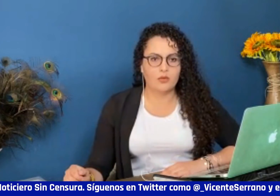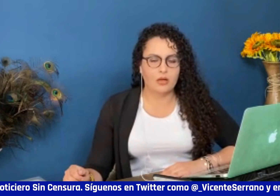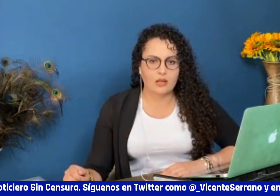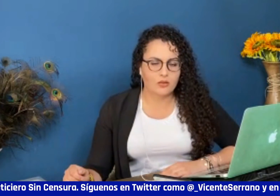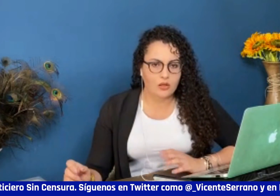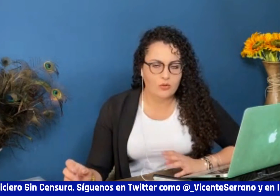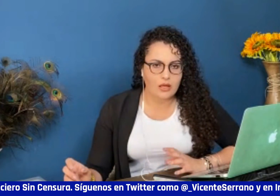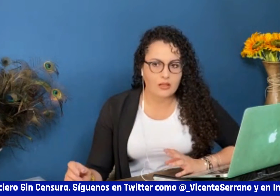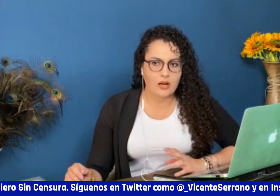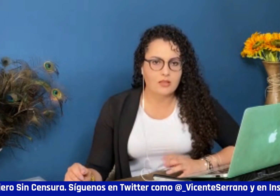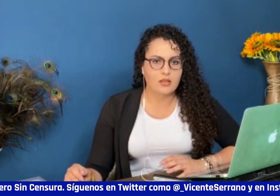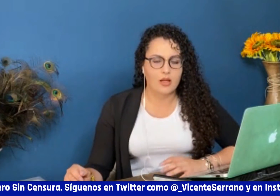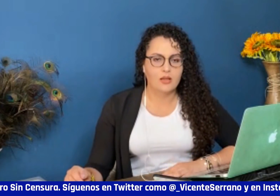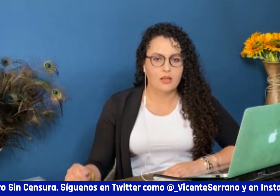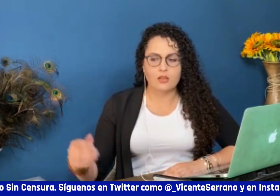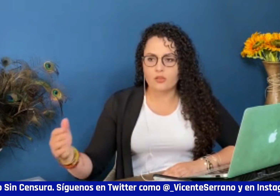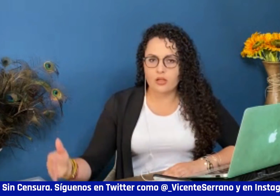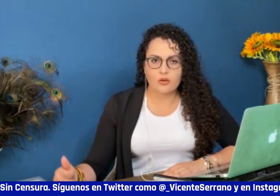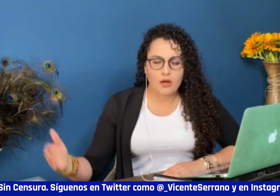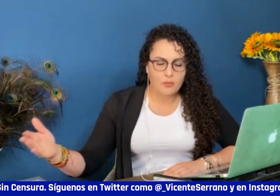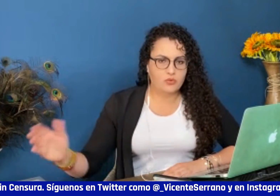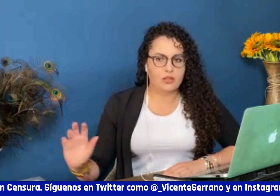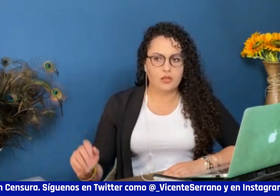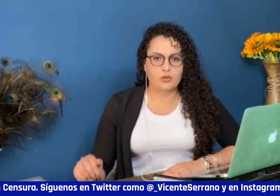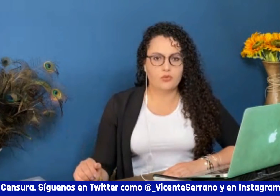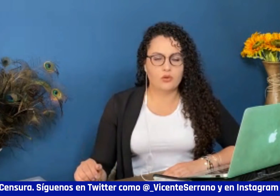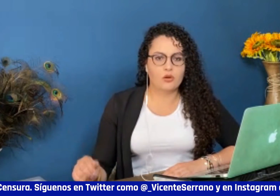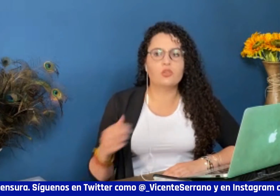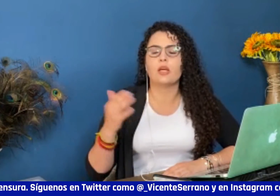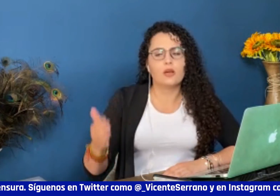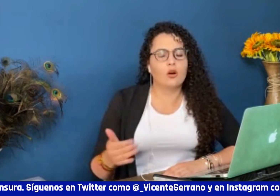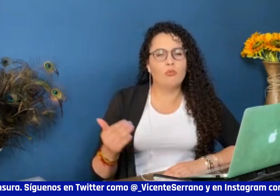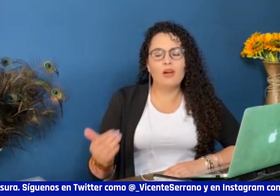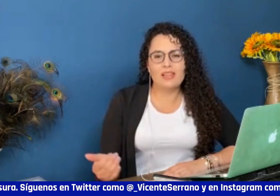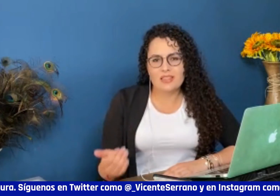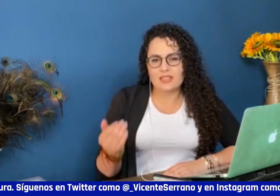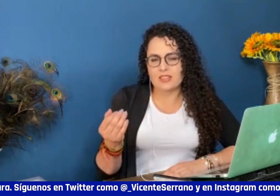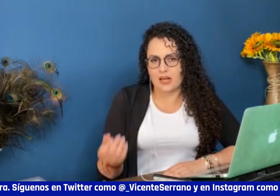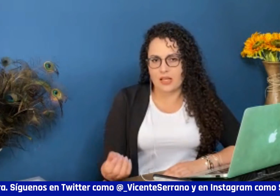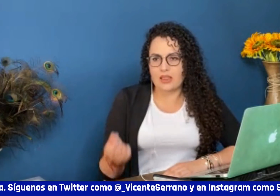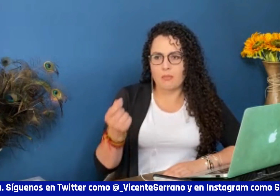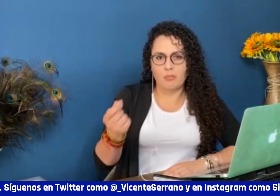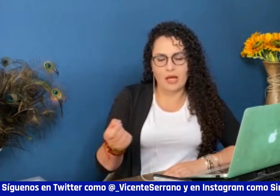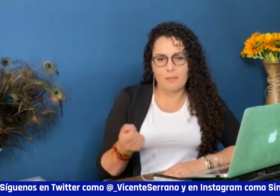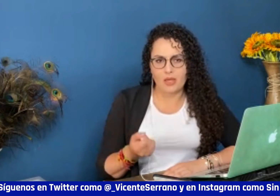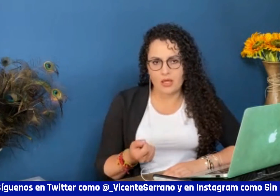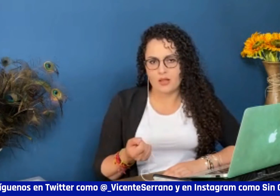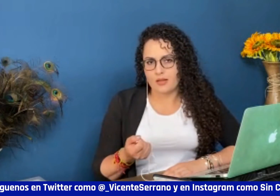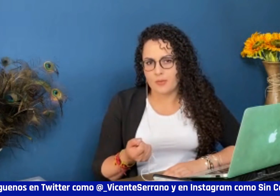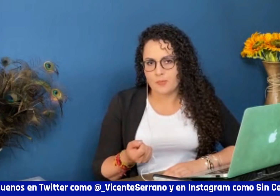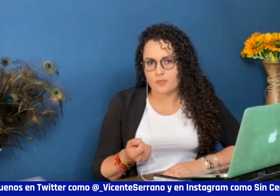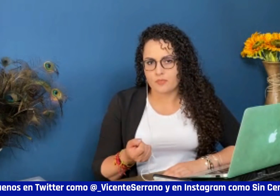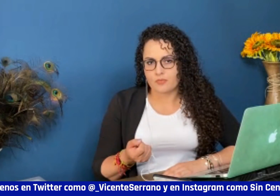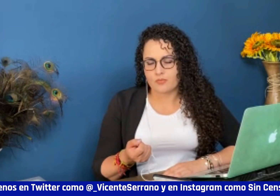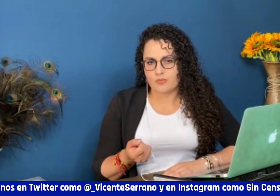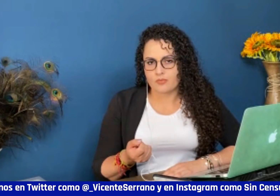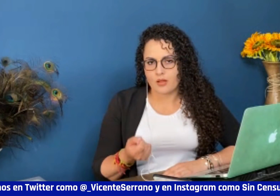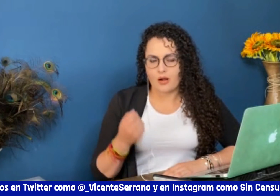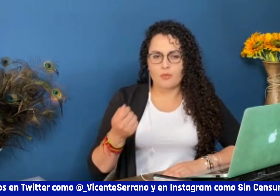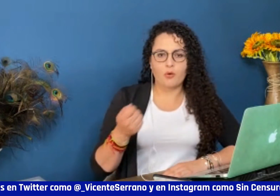estados donde aún hay tenencia y en donde no hay, pues el derecho de uso del coche? ¿Cómo le dices a la gente págame?